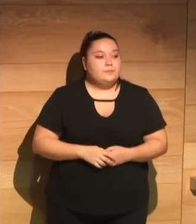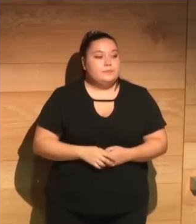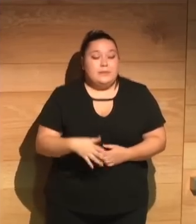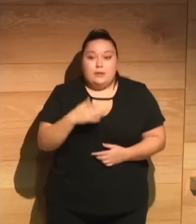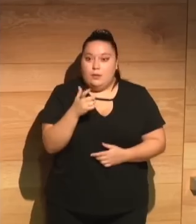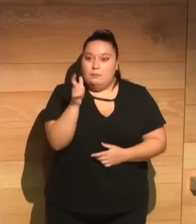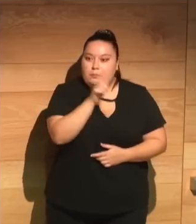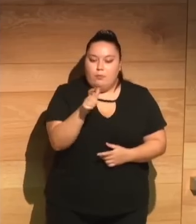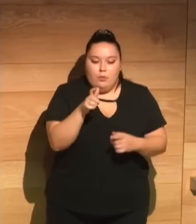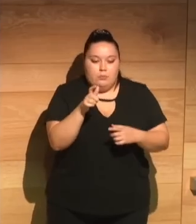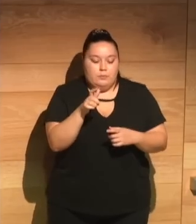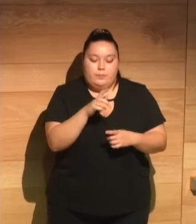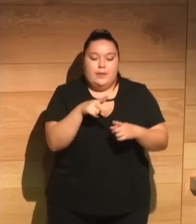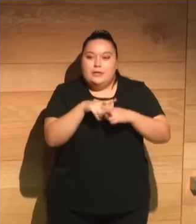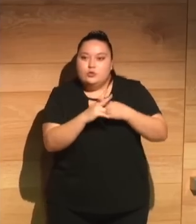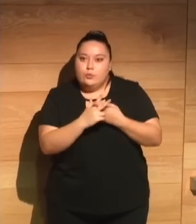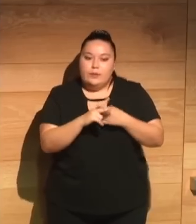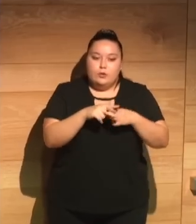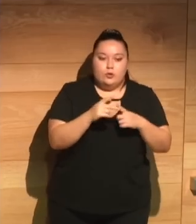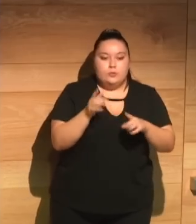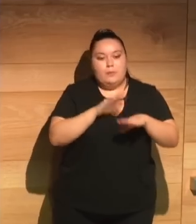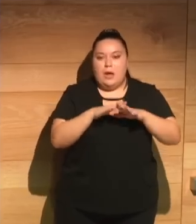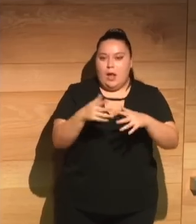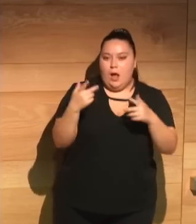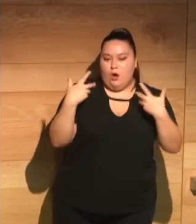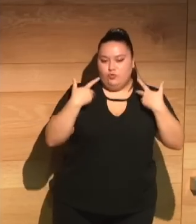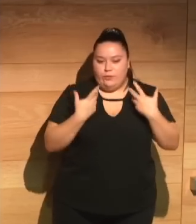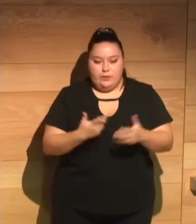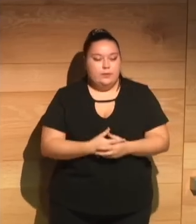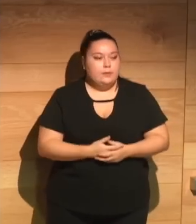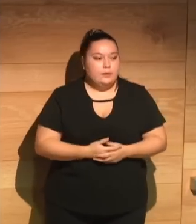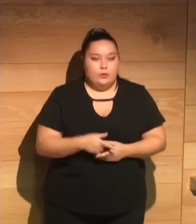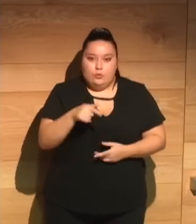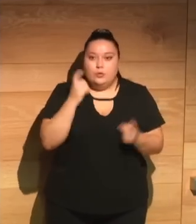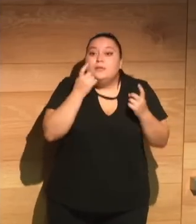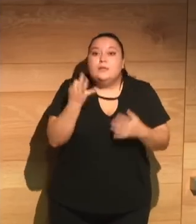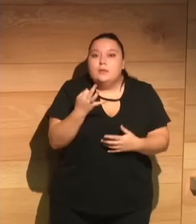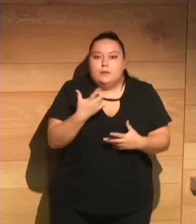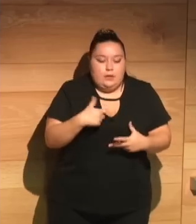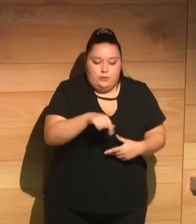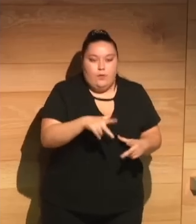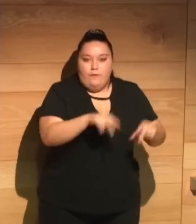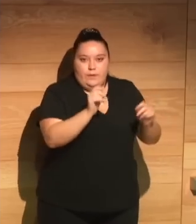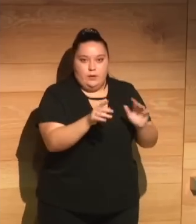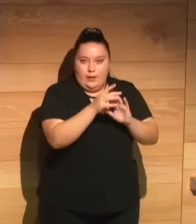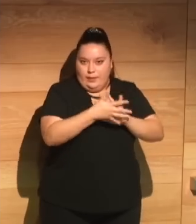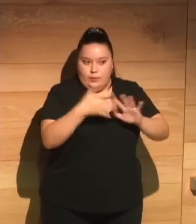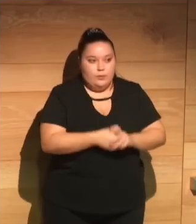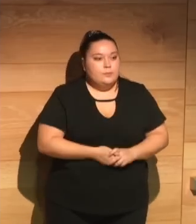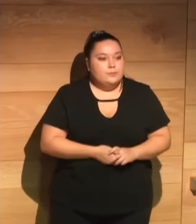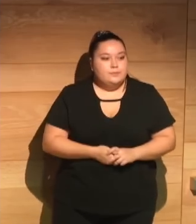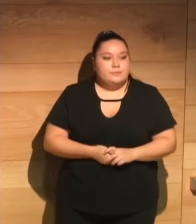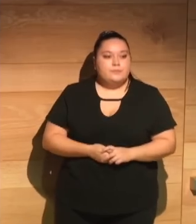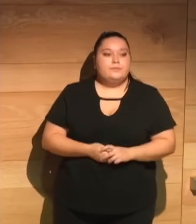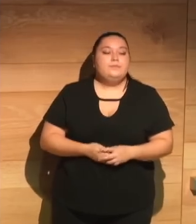hay un montón de instrumentos de tortura delante de ti, lo que haces es cantar cuanto antes para acabar con esto. Y el sobrecitado soy yo. Entonces, Rodrigo